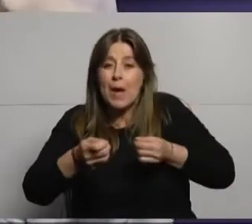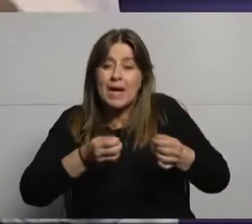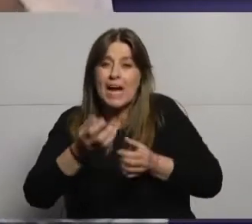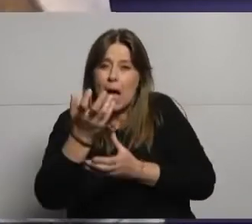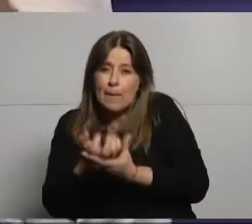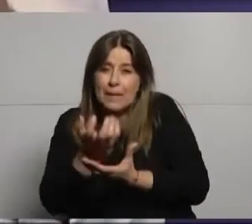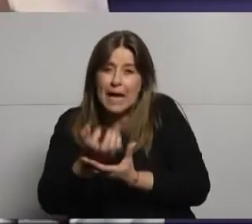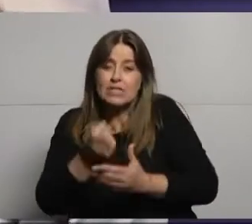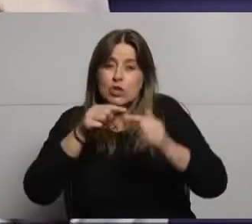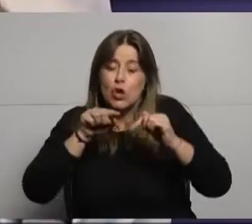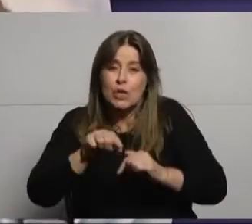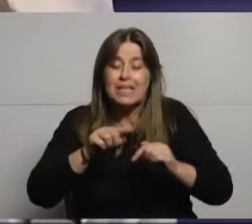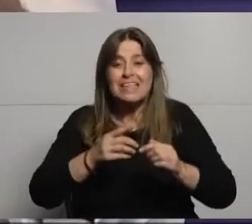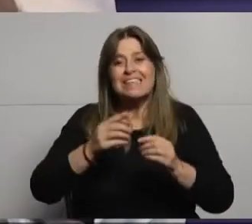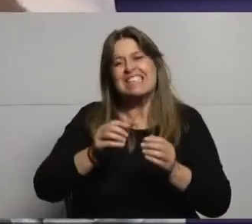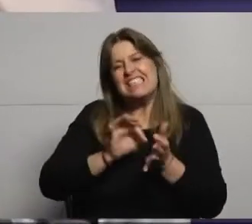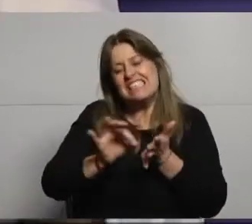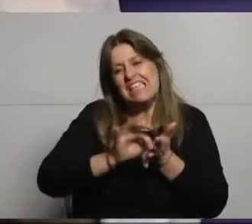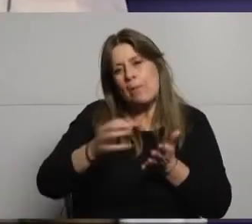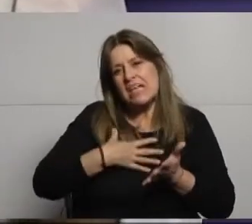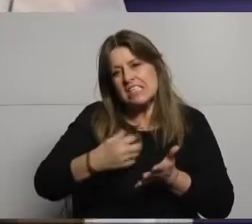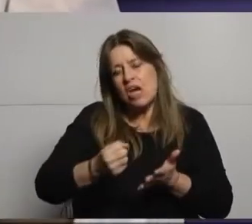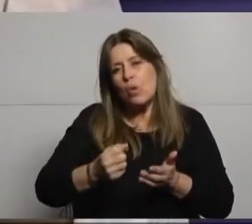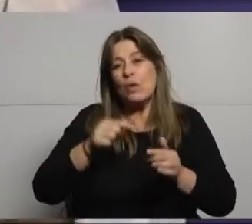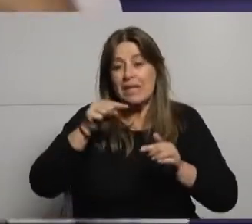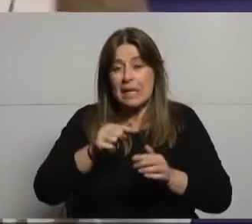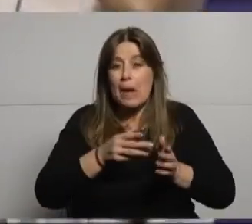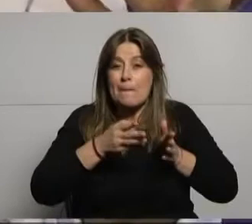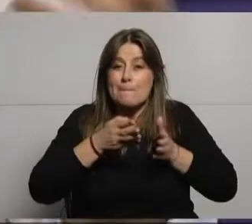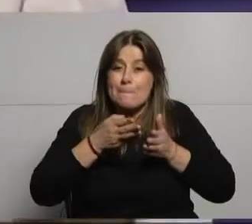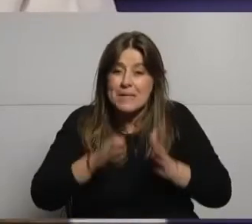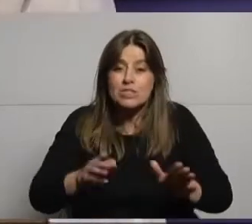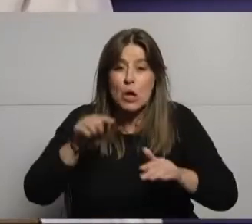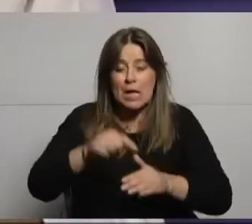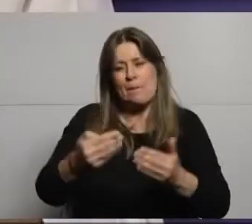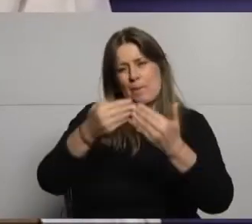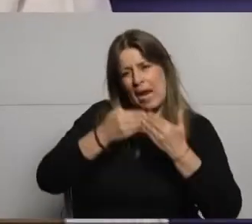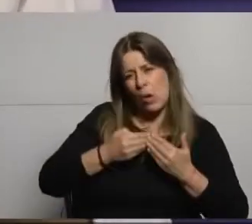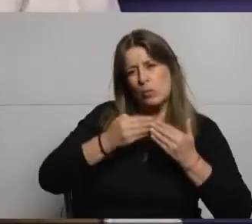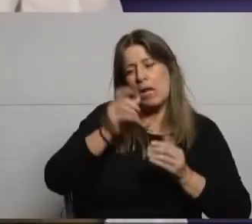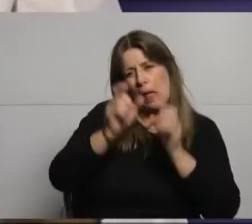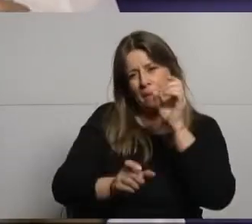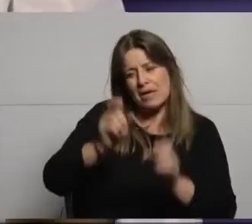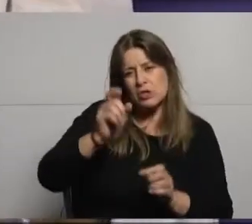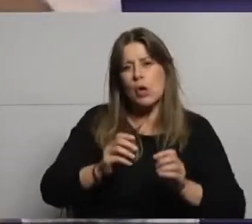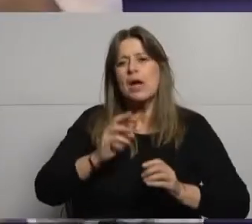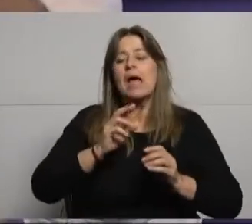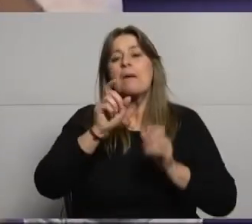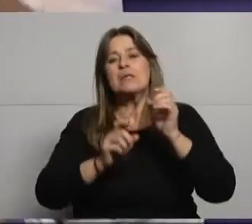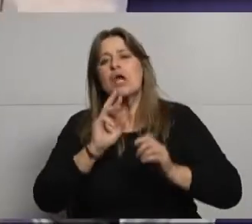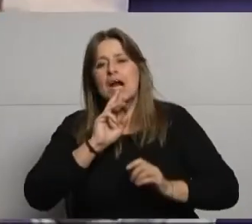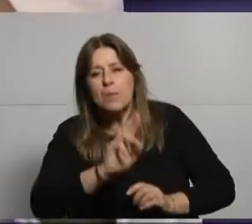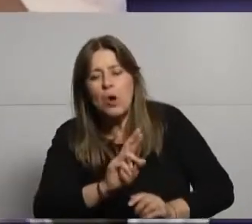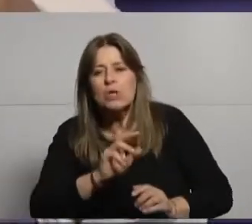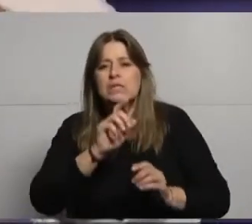está integrada con todo el sistema de salud, y entonces a partir de ahí, de lo que la gente pregunte, de lo que la gente reporta,